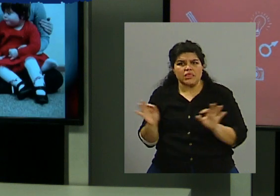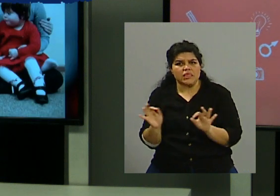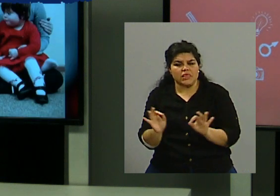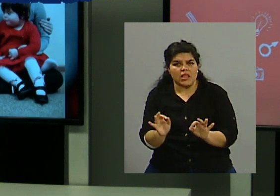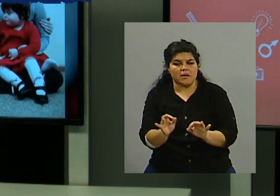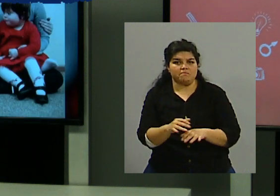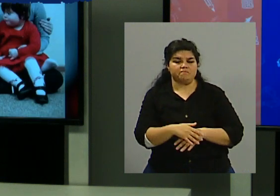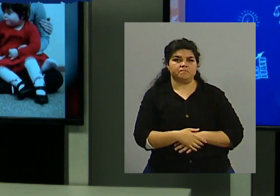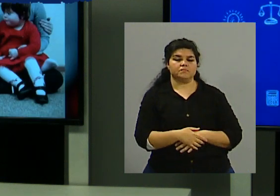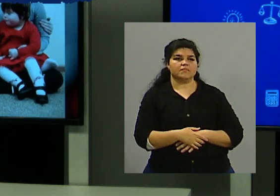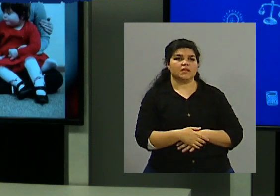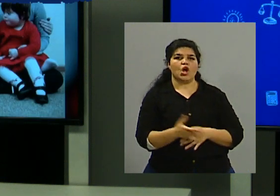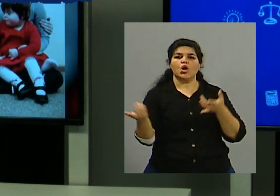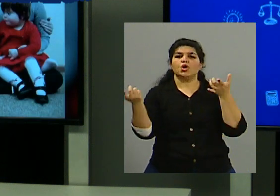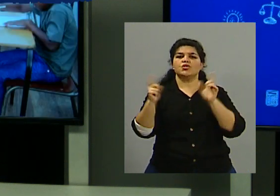Educación hay